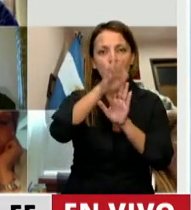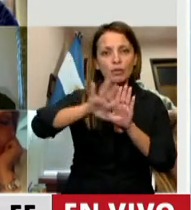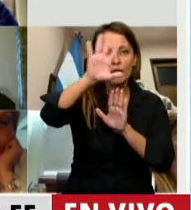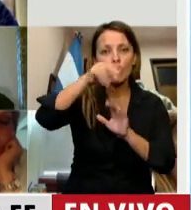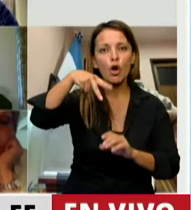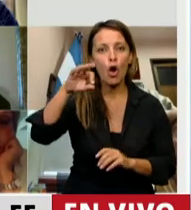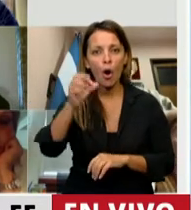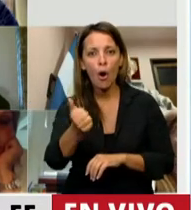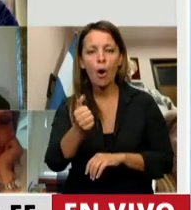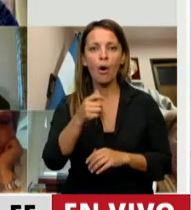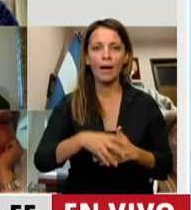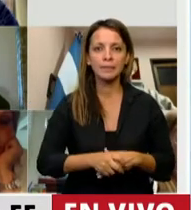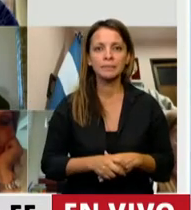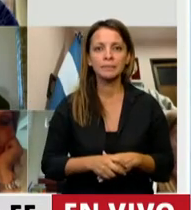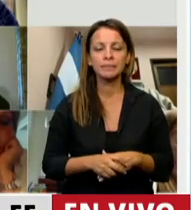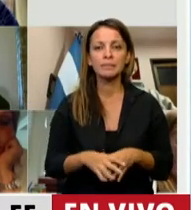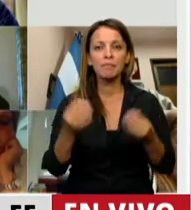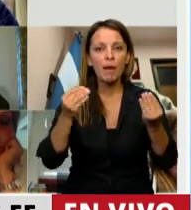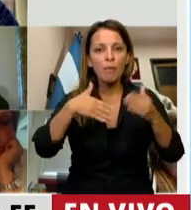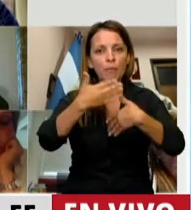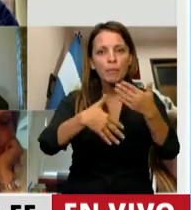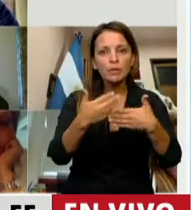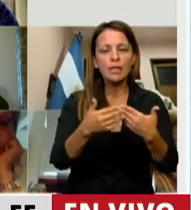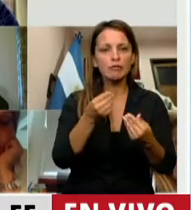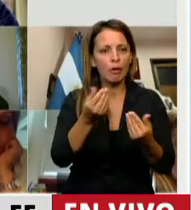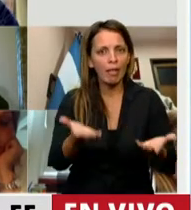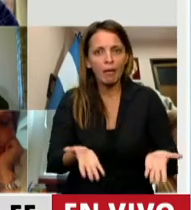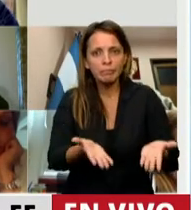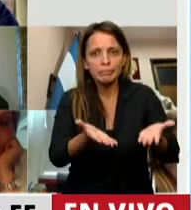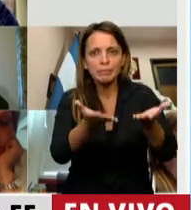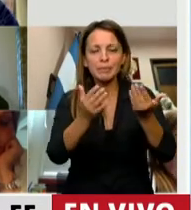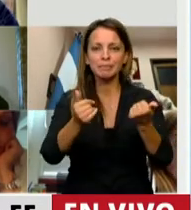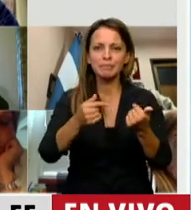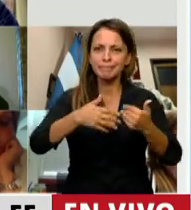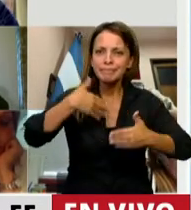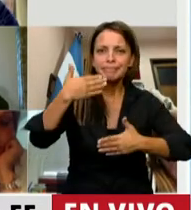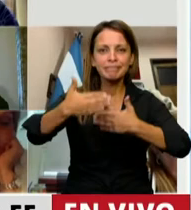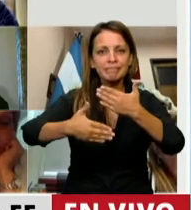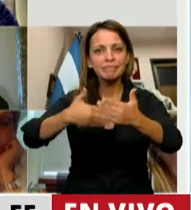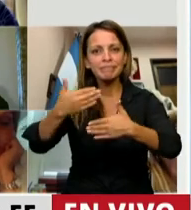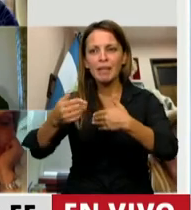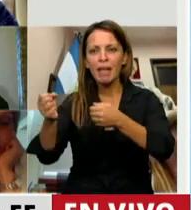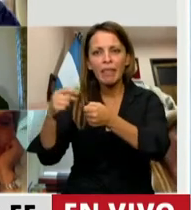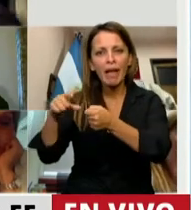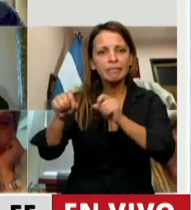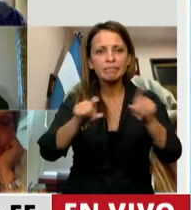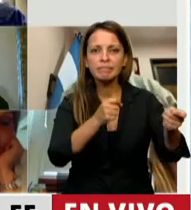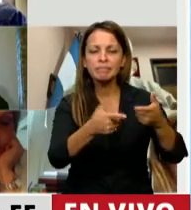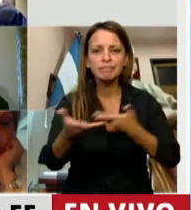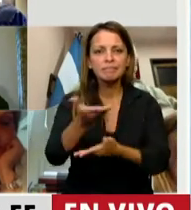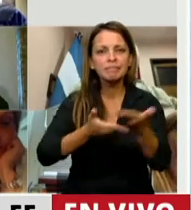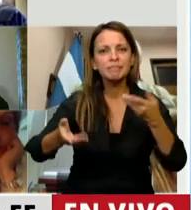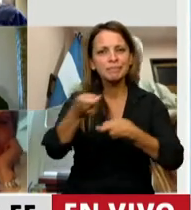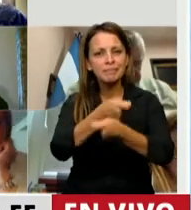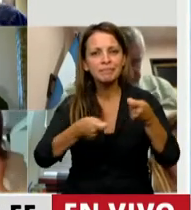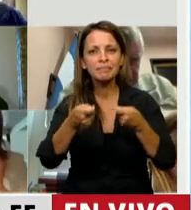Argentina, haciendo un proceso de agregado de valor hacia adelante y hacia atrás, tercerizando acciones,